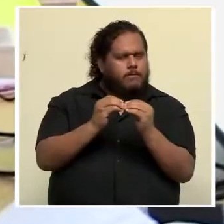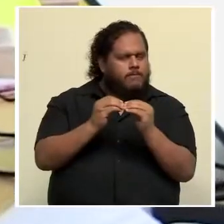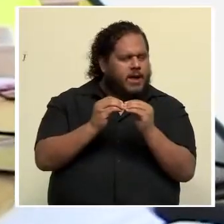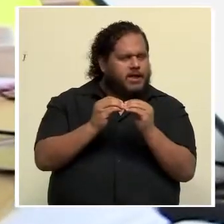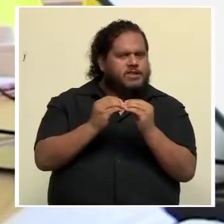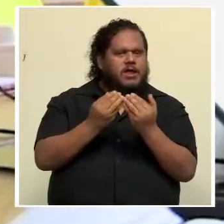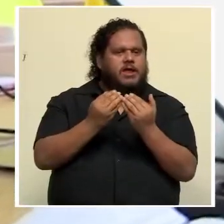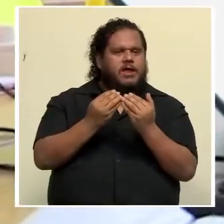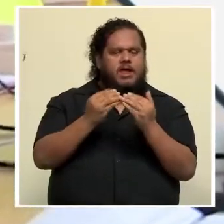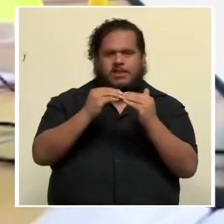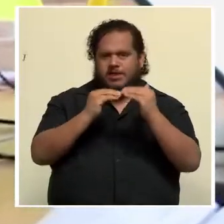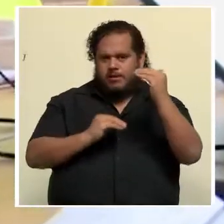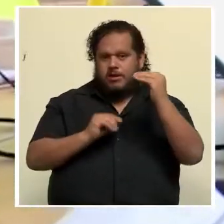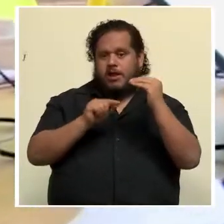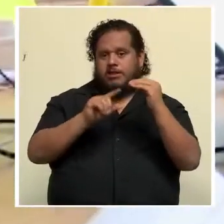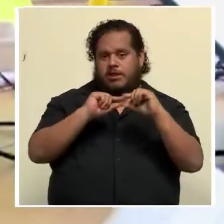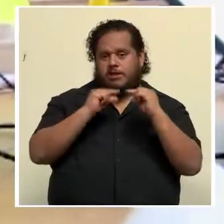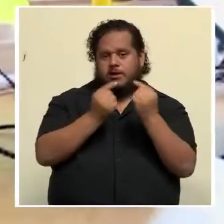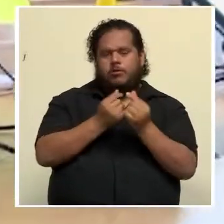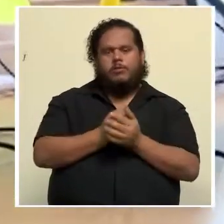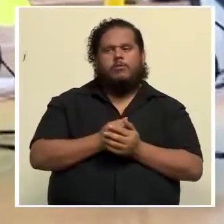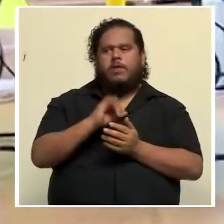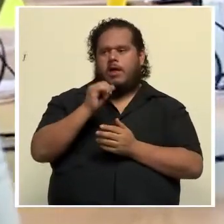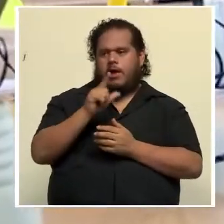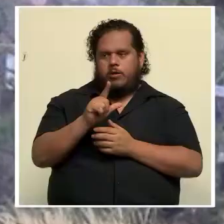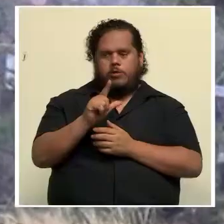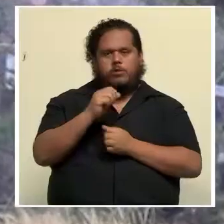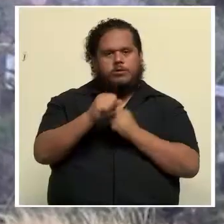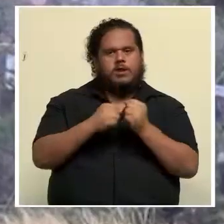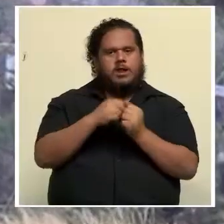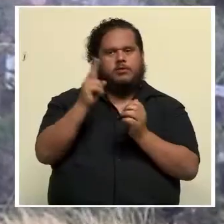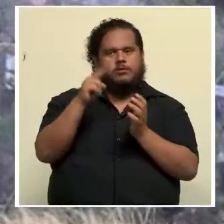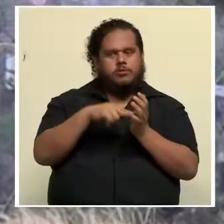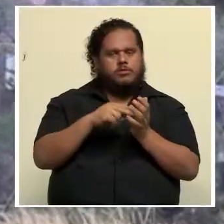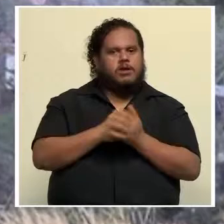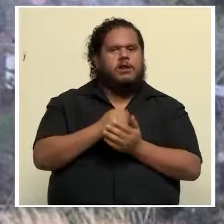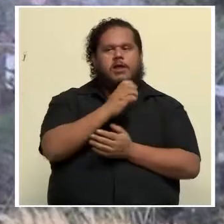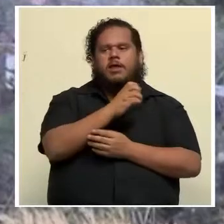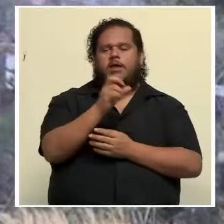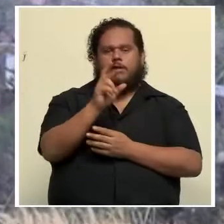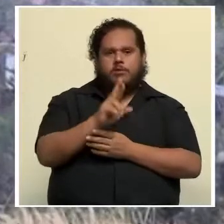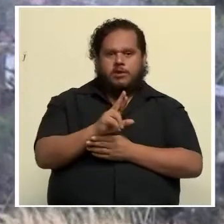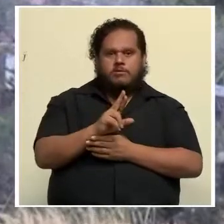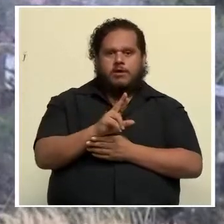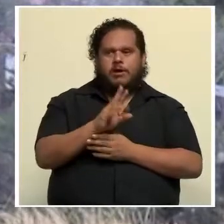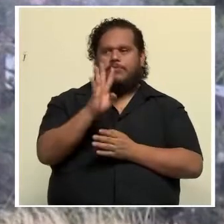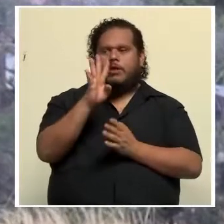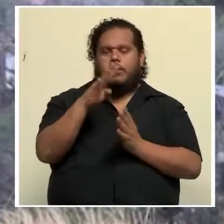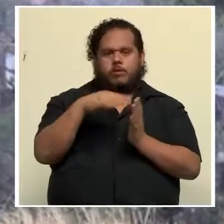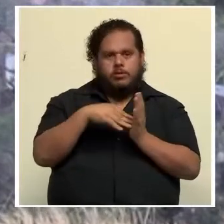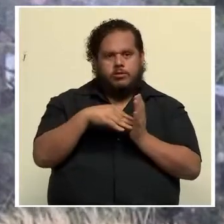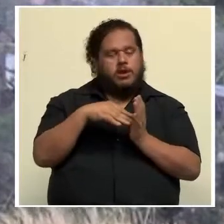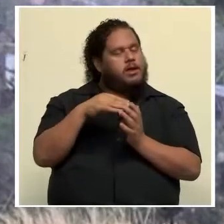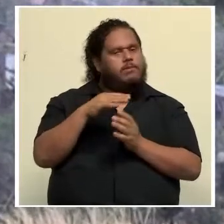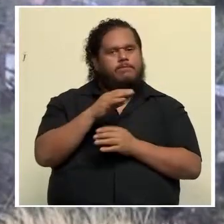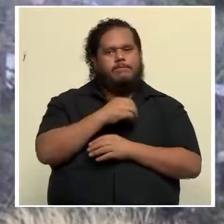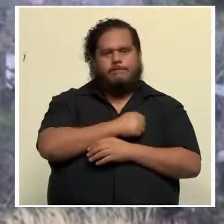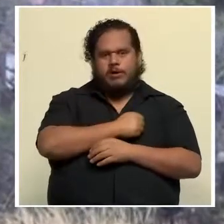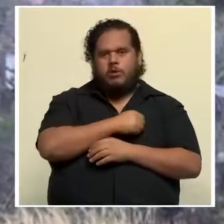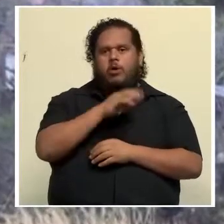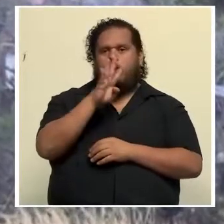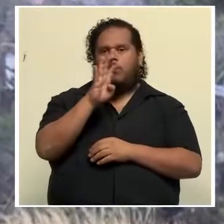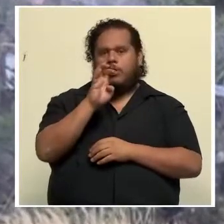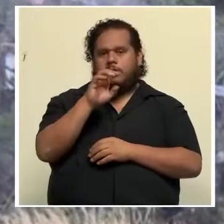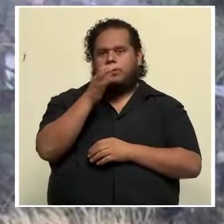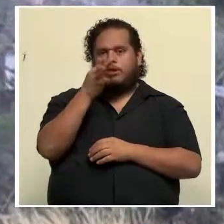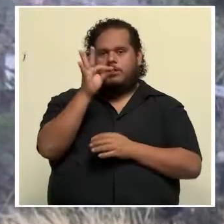desigualdad de este grupo. A julio del año 2000, en Costa Rica, 419.000 familias